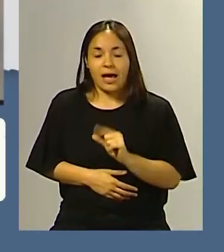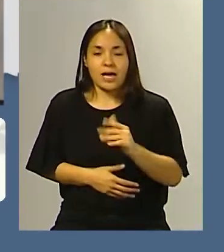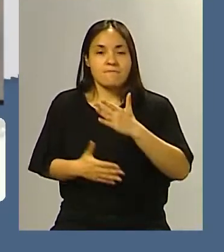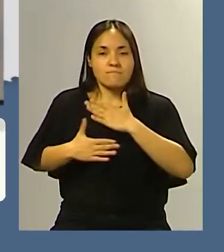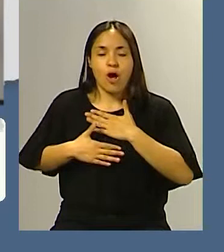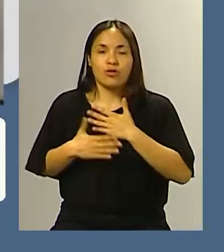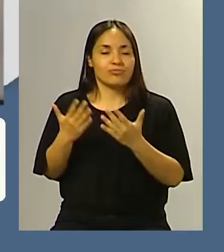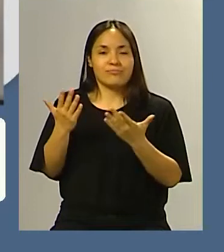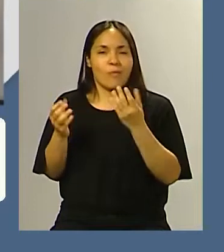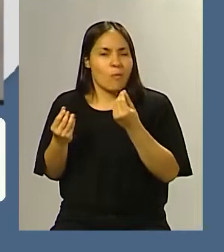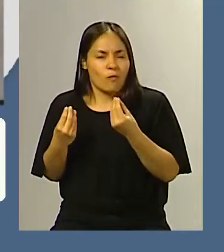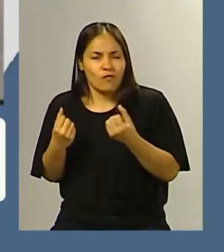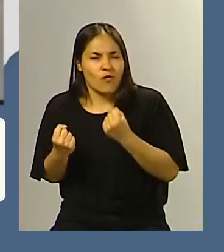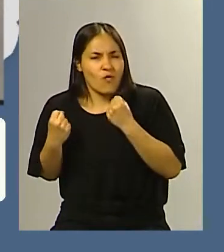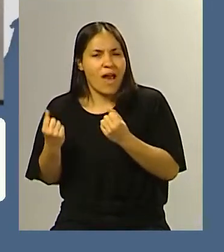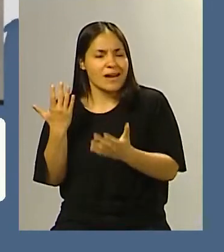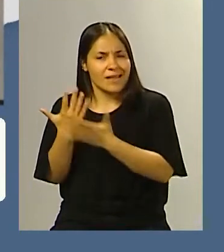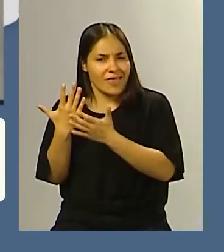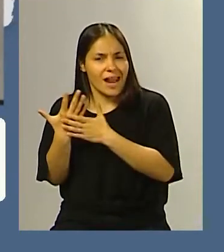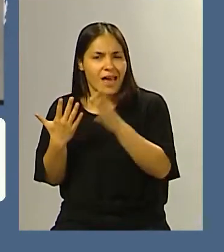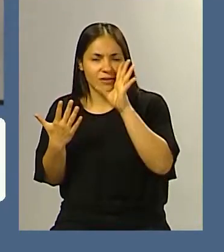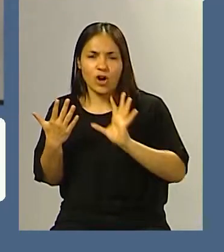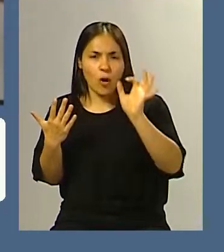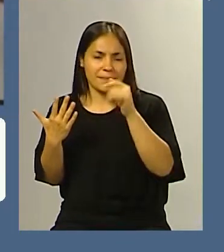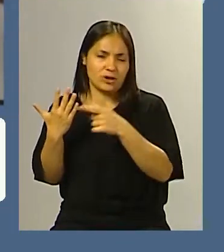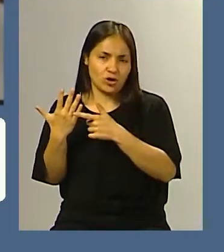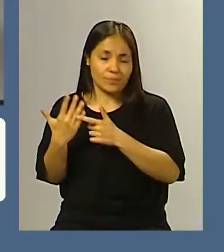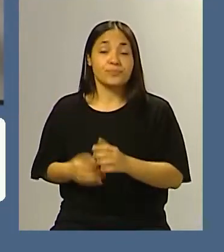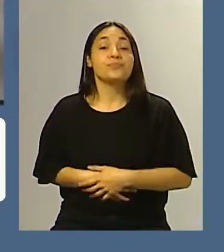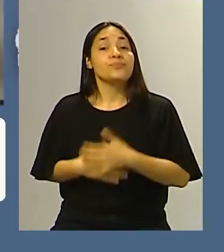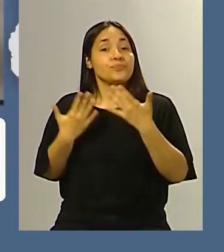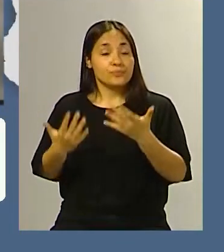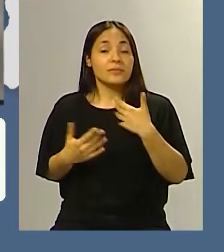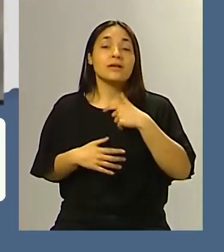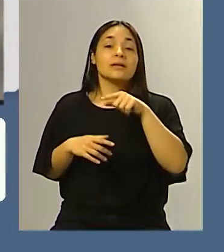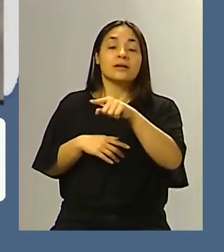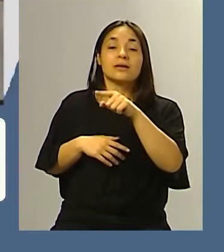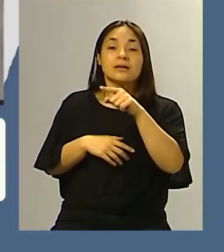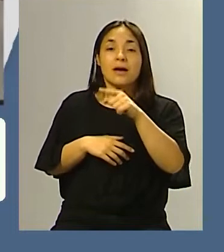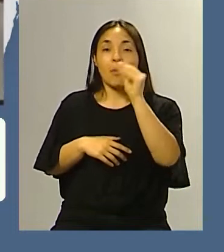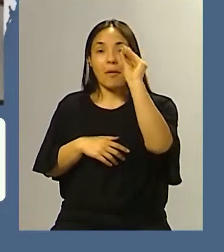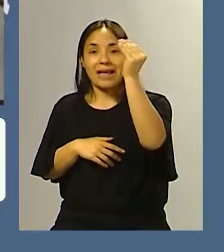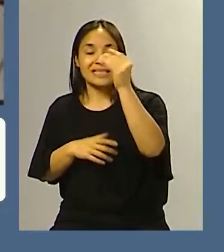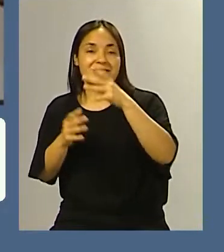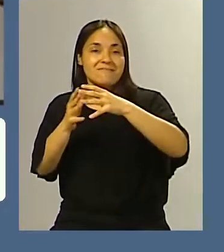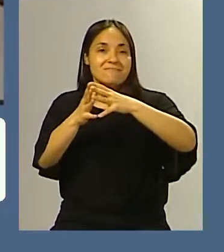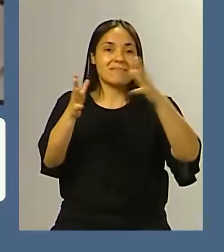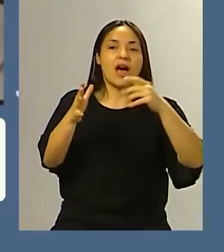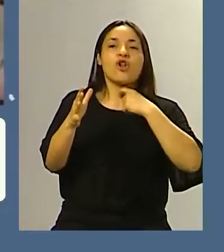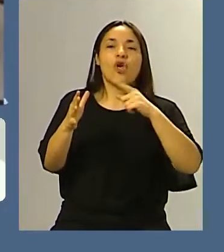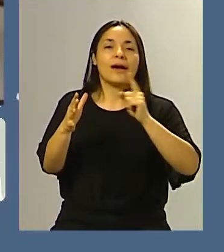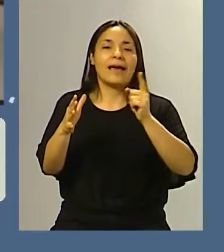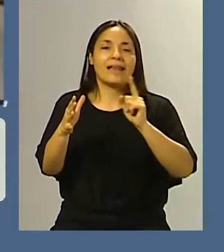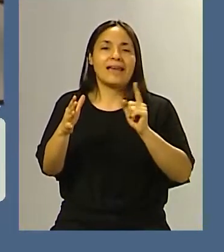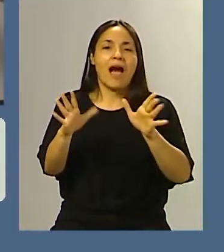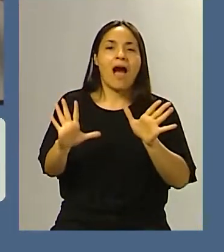Sí. Y acá hay una cuestión, ¿no? Más de la mayoría de Brasil no quería tener una vinculación